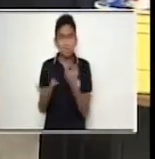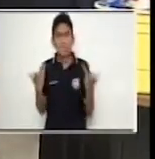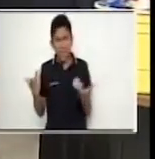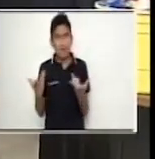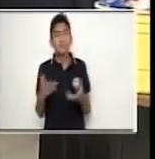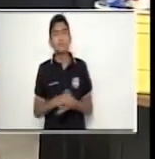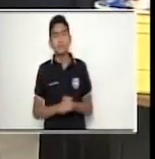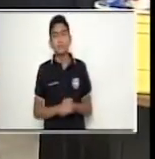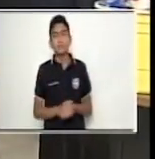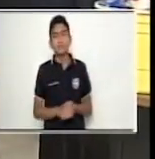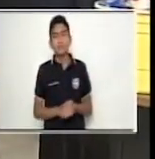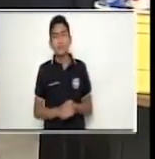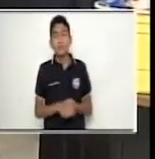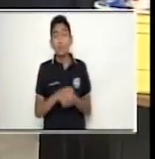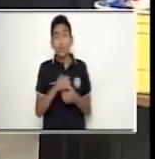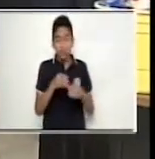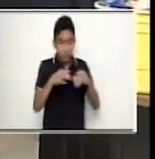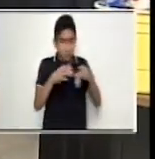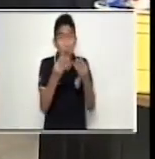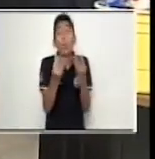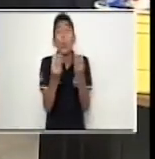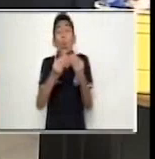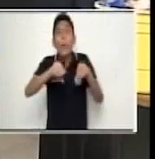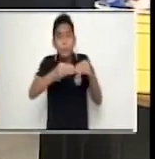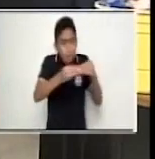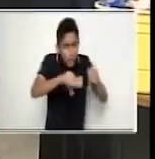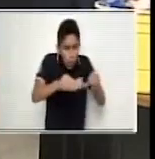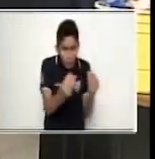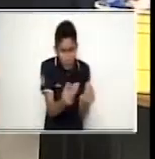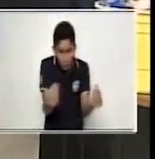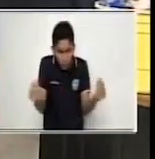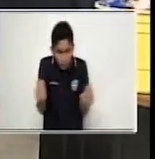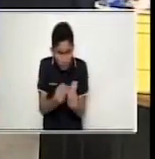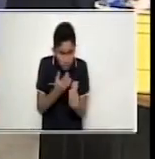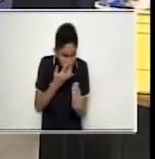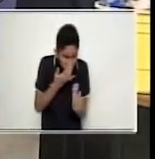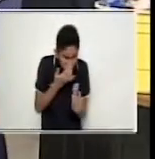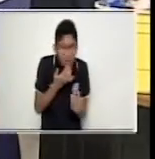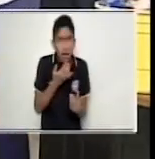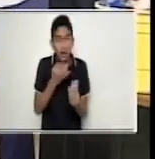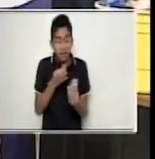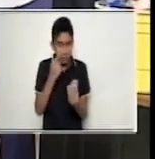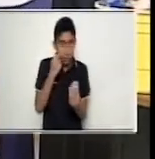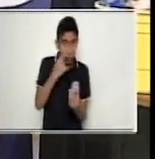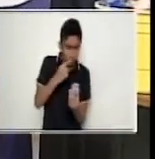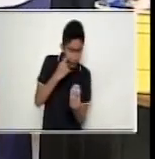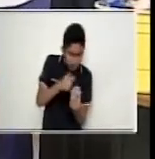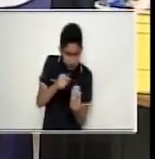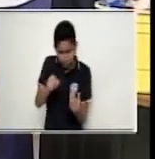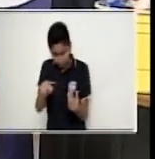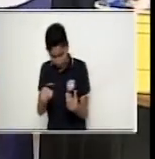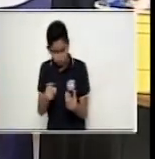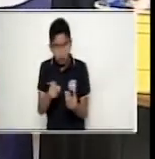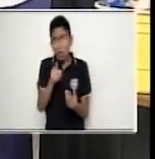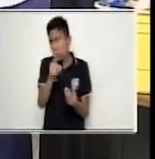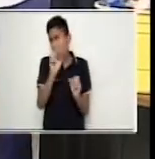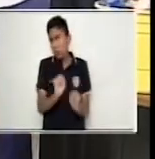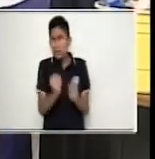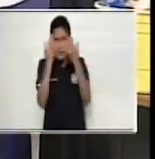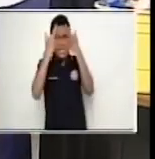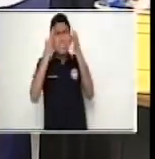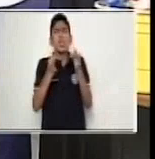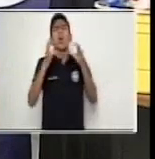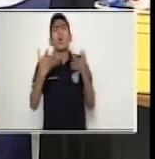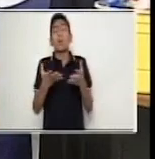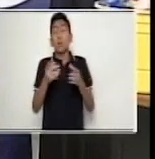que escribirás en tu pizarra mágica. Primero, puedes hacerlo como tú quieras. Puedes